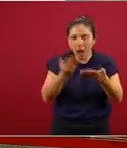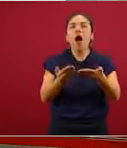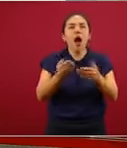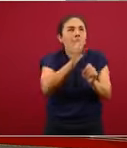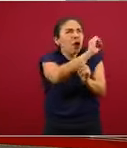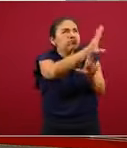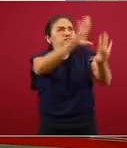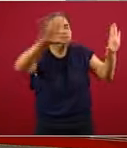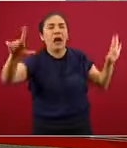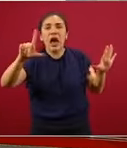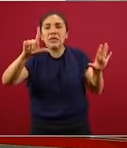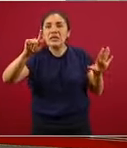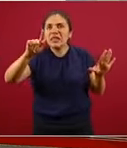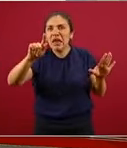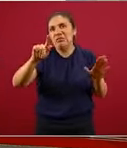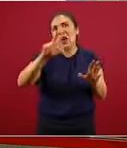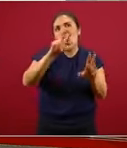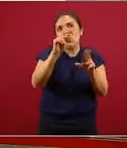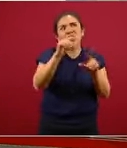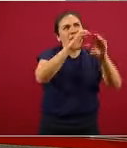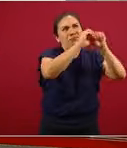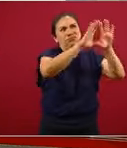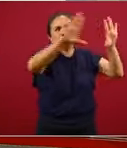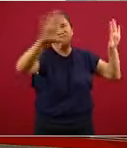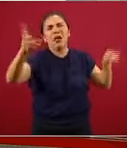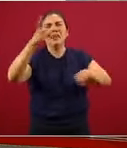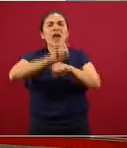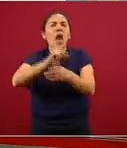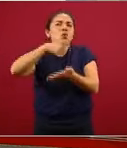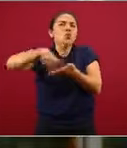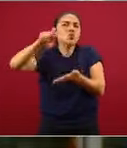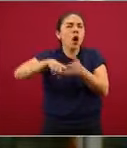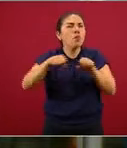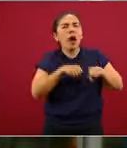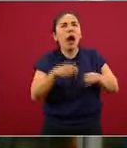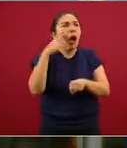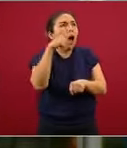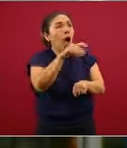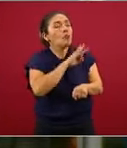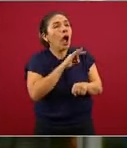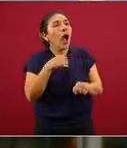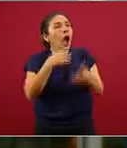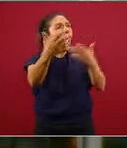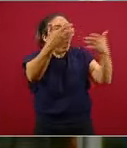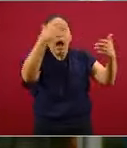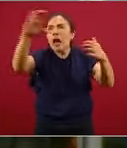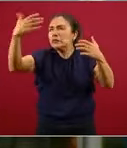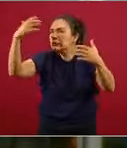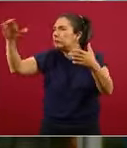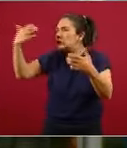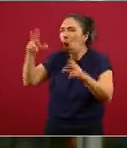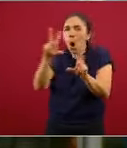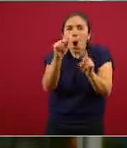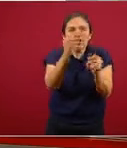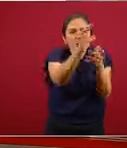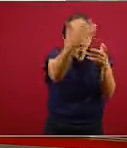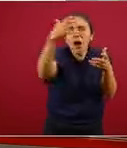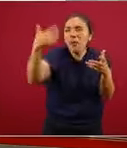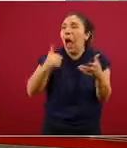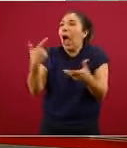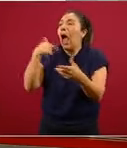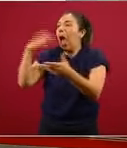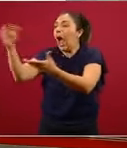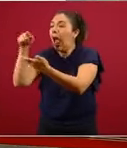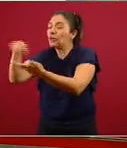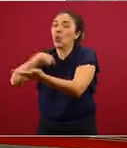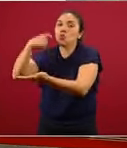70 u 80 que compra una tarde en el supermercado y entonces decidir que de este se va a tomar 2 cucharaditas y